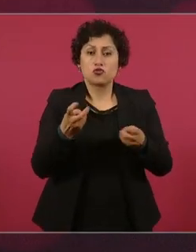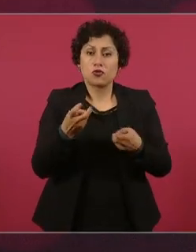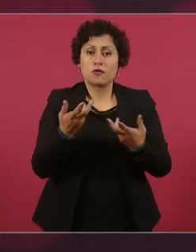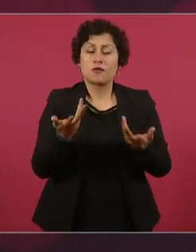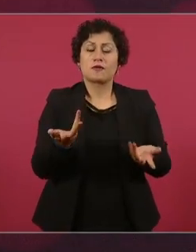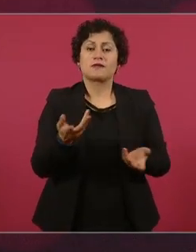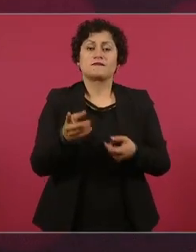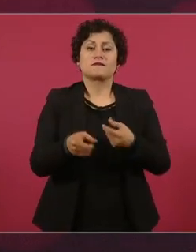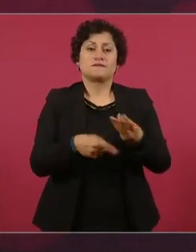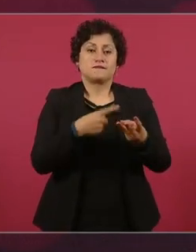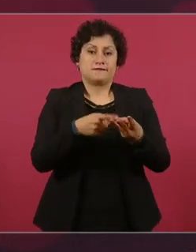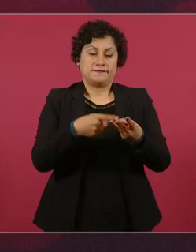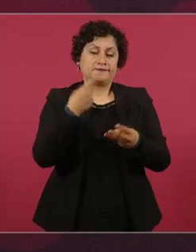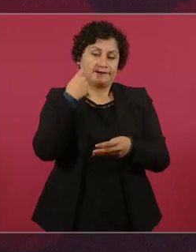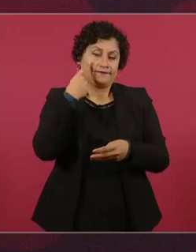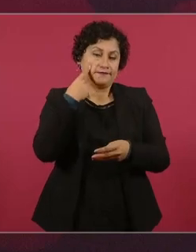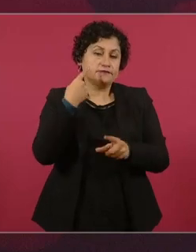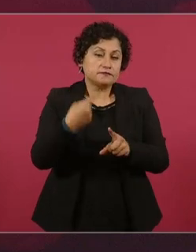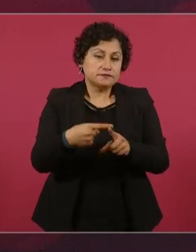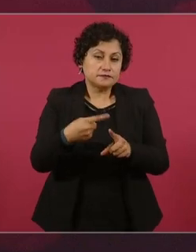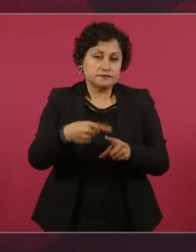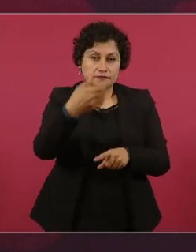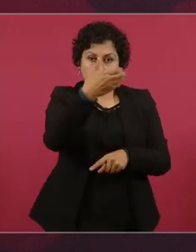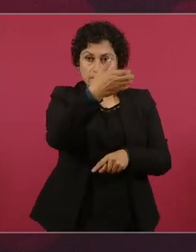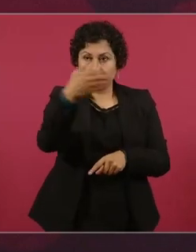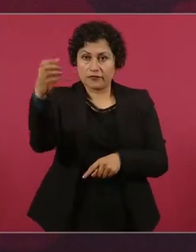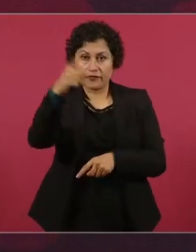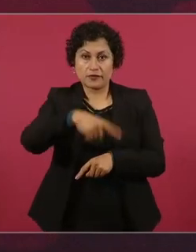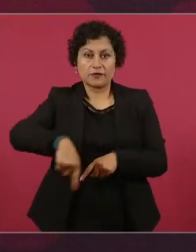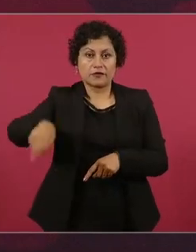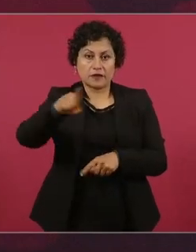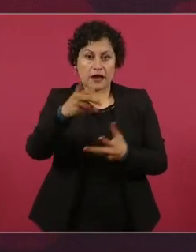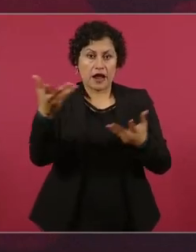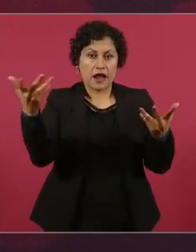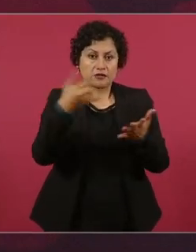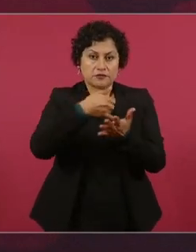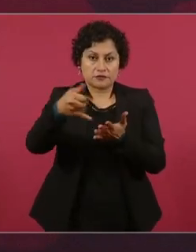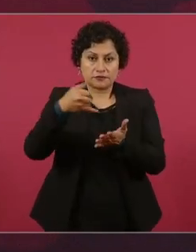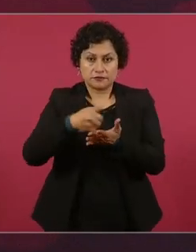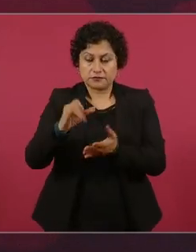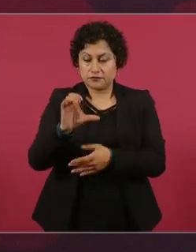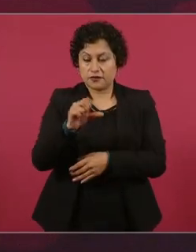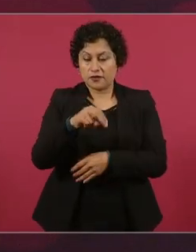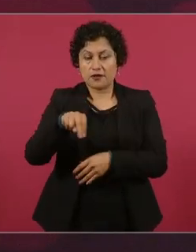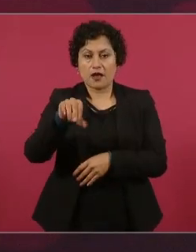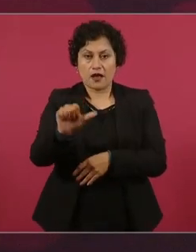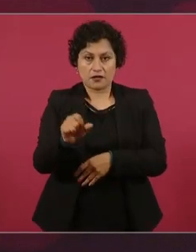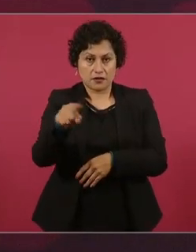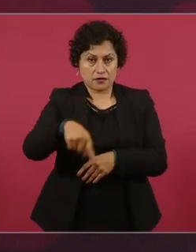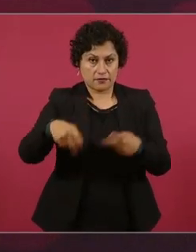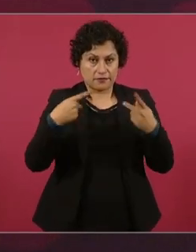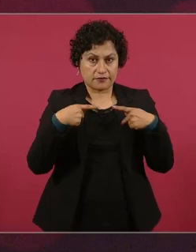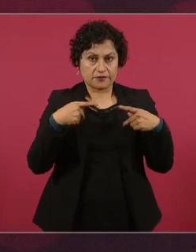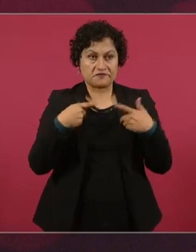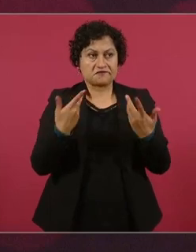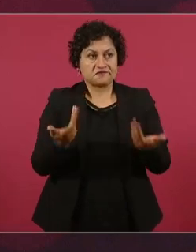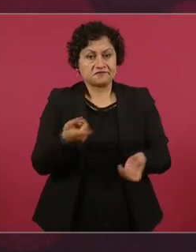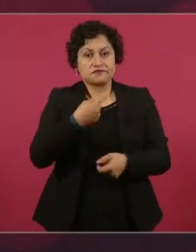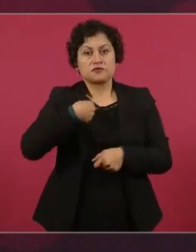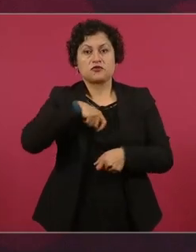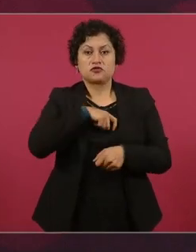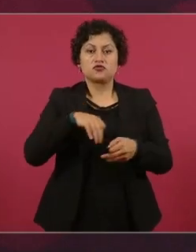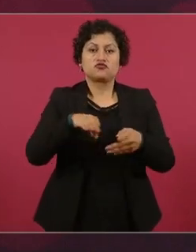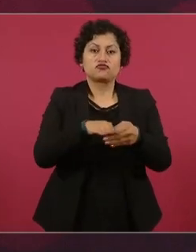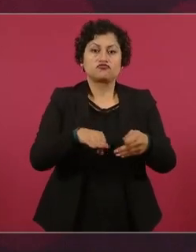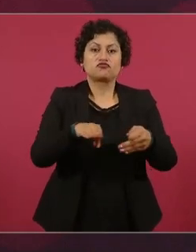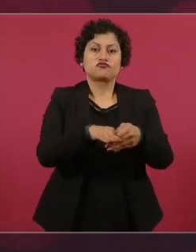productor de caña. No dejamos de sembrar la caña por el seguro,